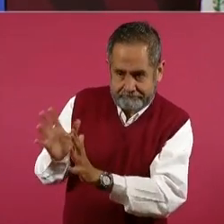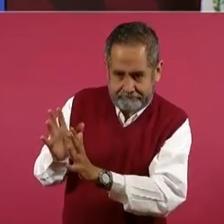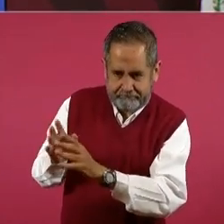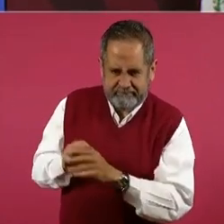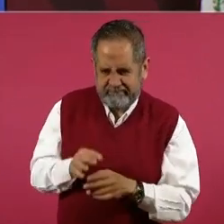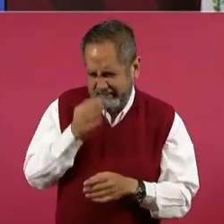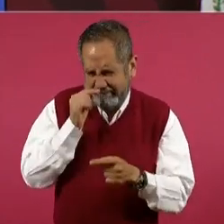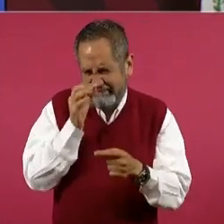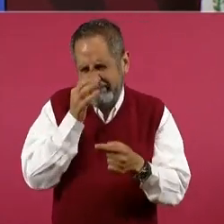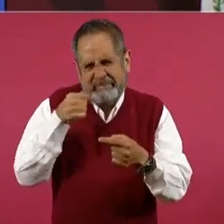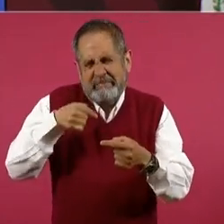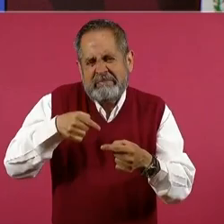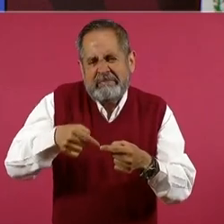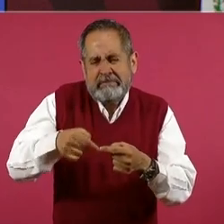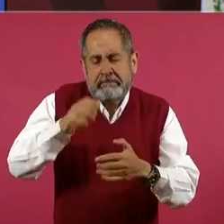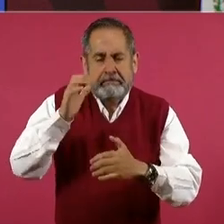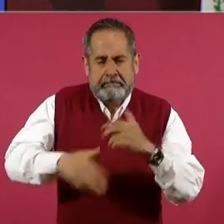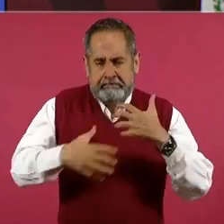cuando le dan